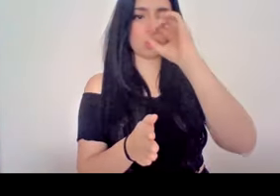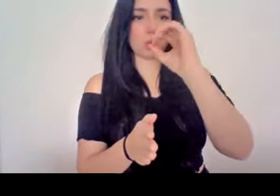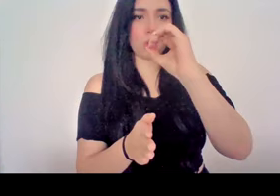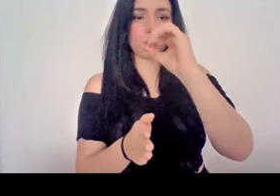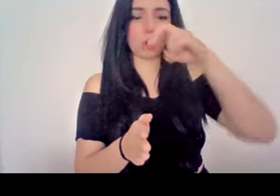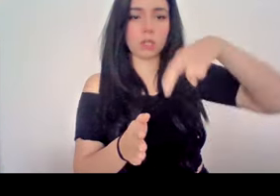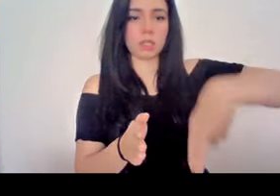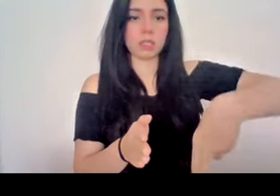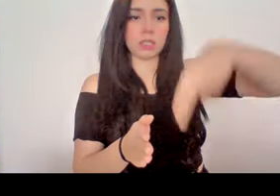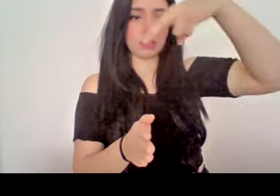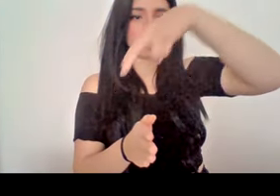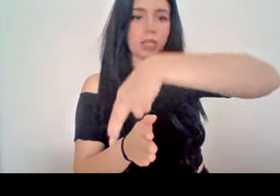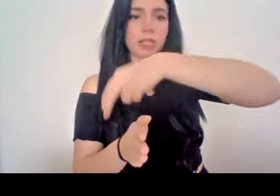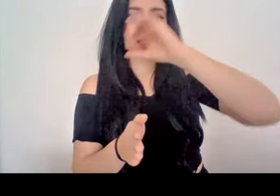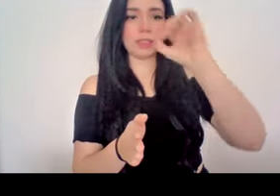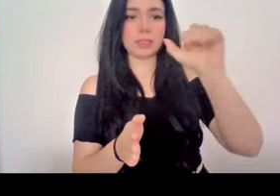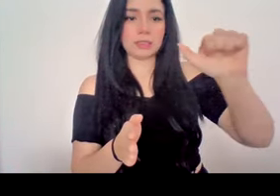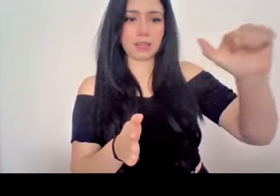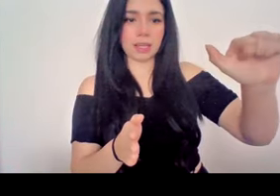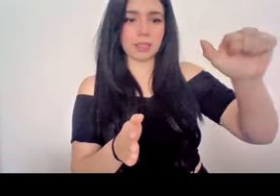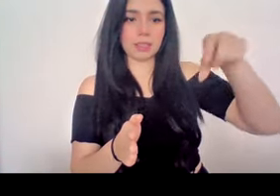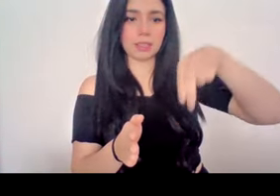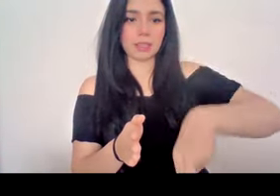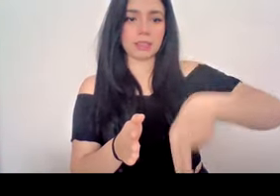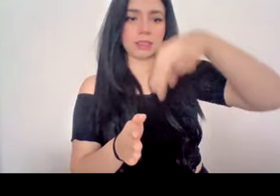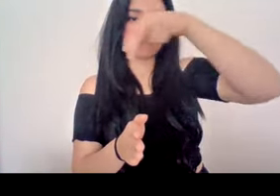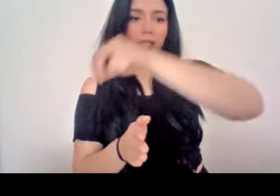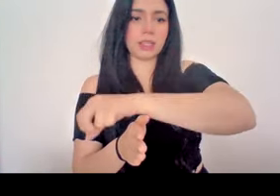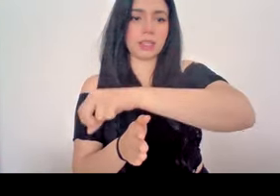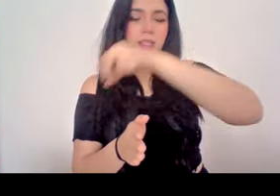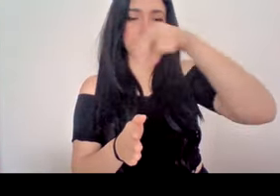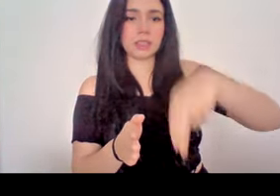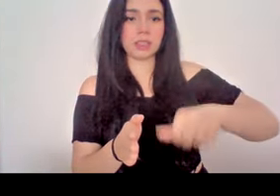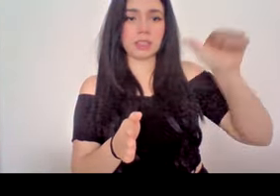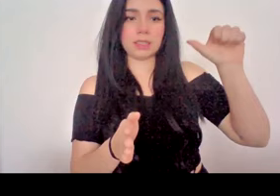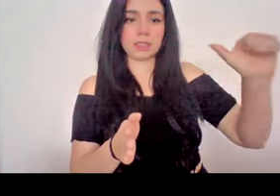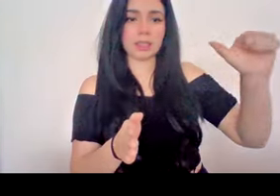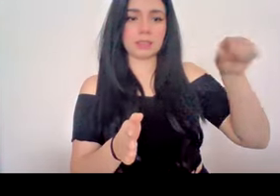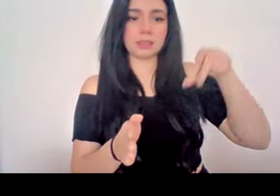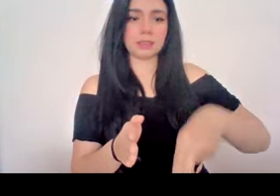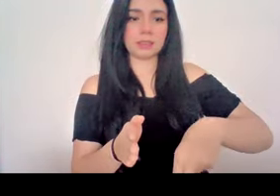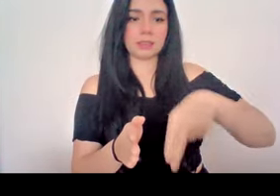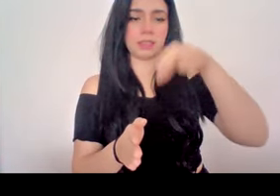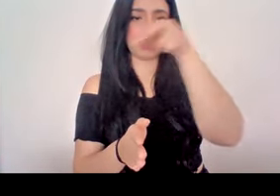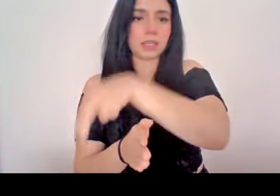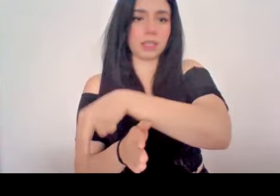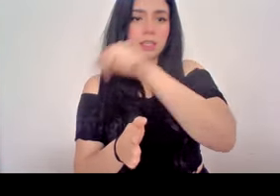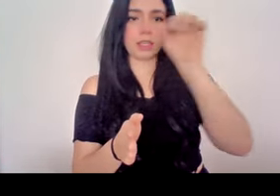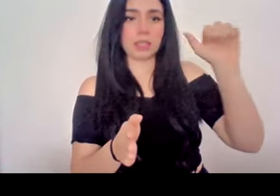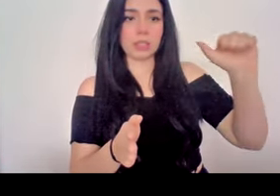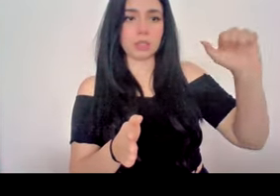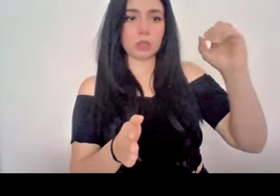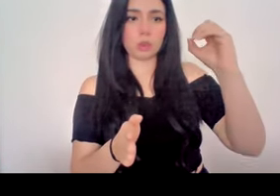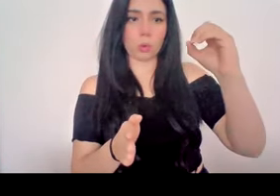nie, to, nie, ta, nie, ta,